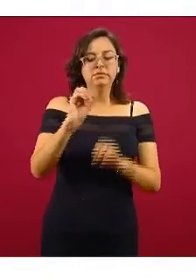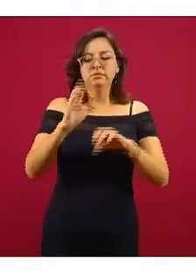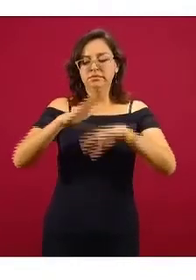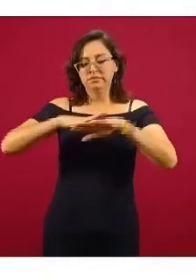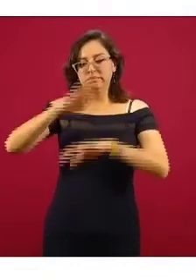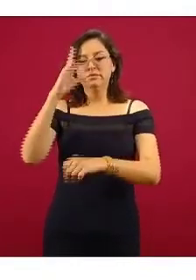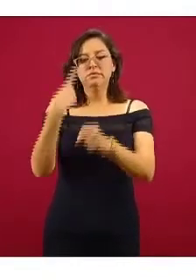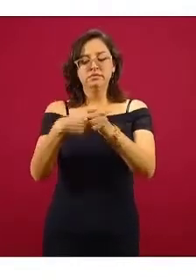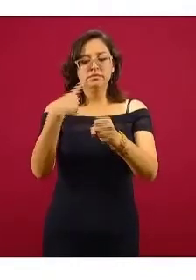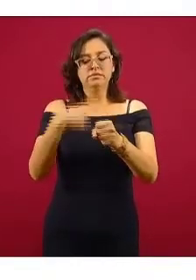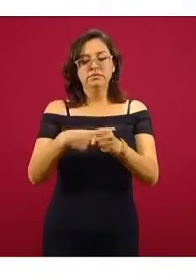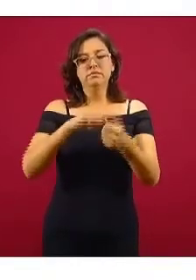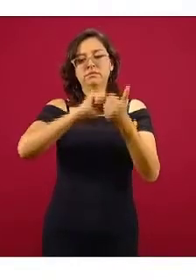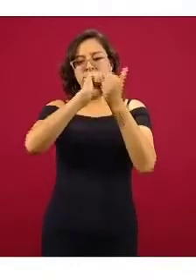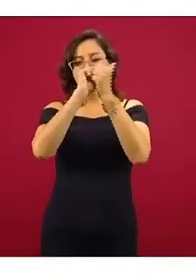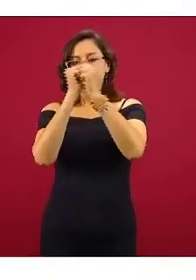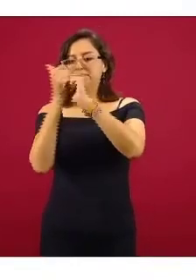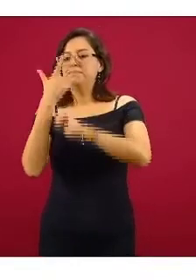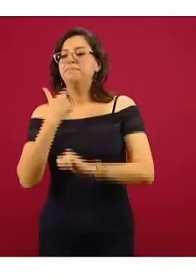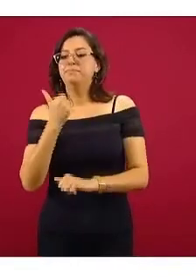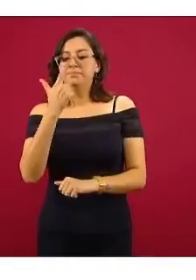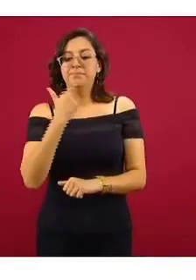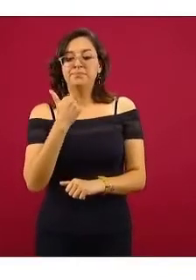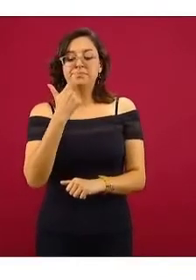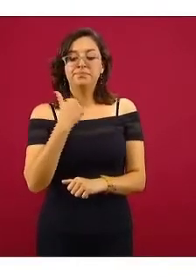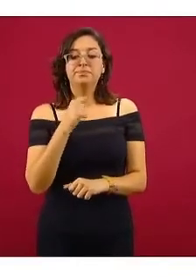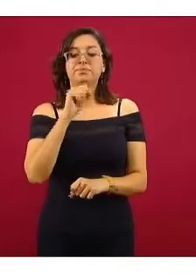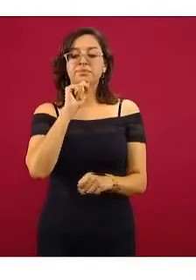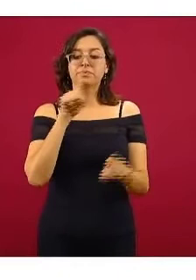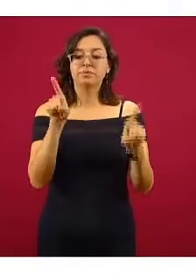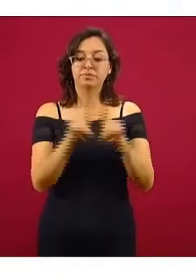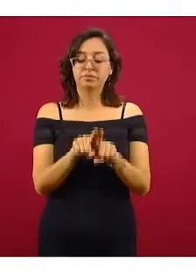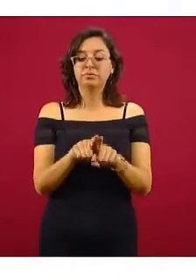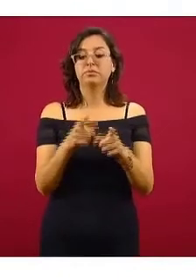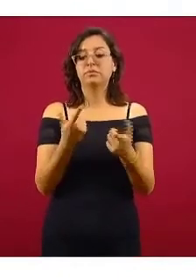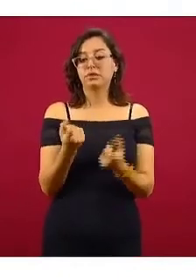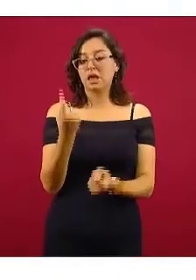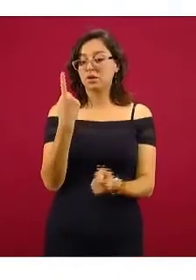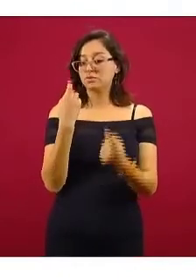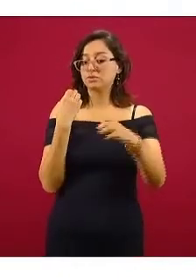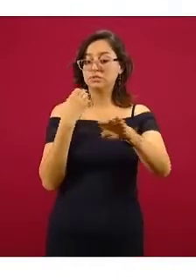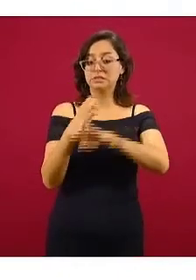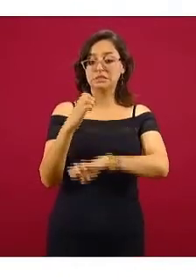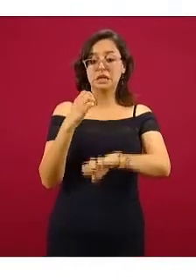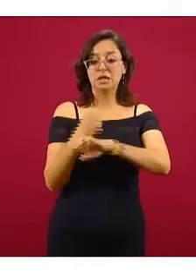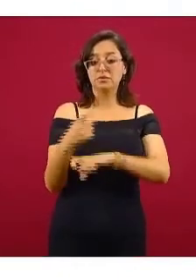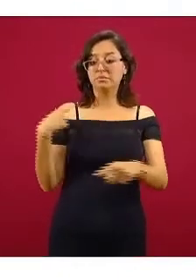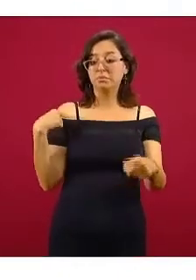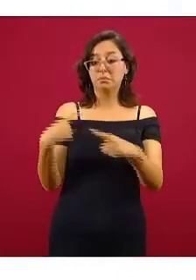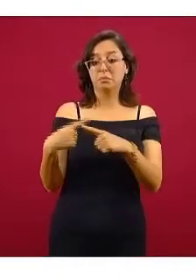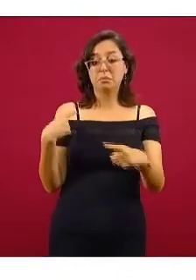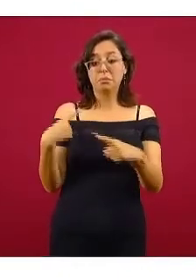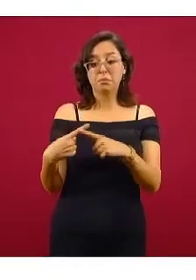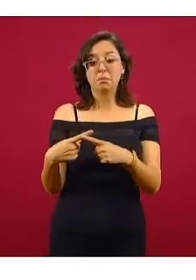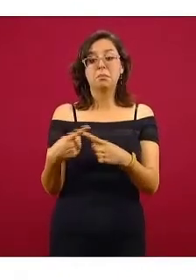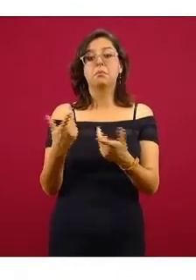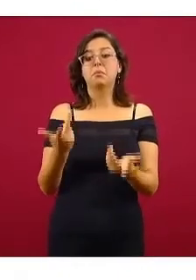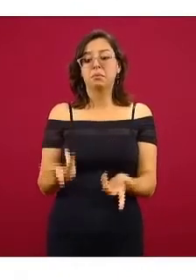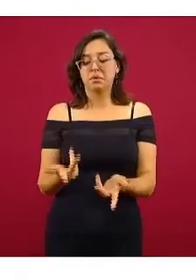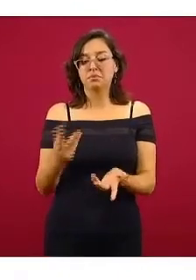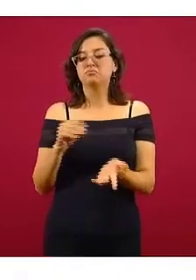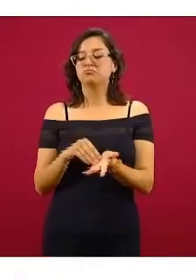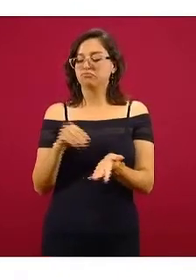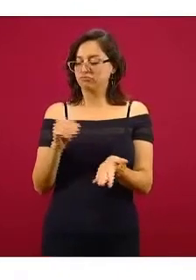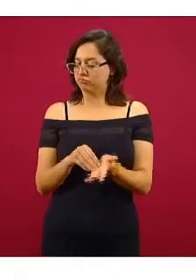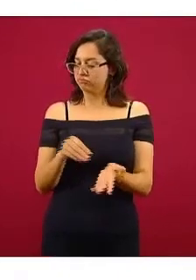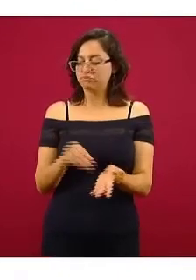casos, y por eso vemos el mapa de este color, y vemos cómo los estados que en su momento tenían en las últimas semanas la transmisión más activa